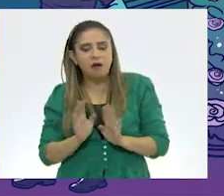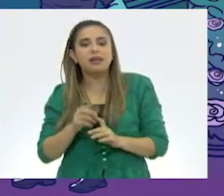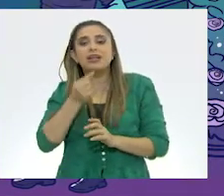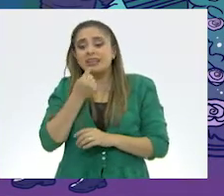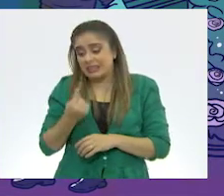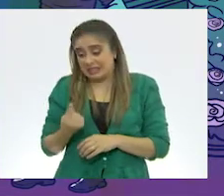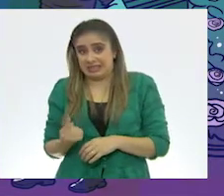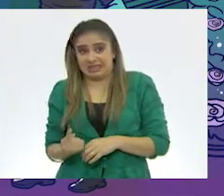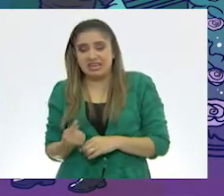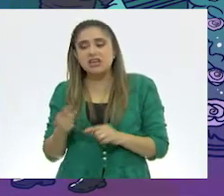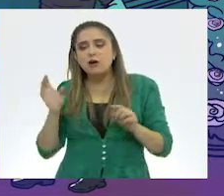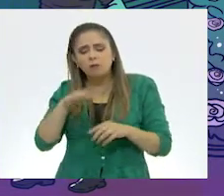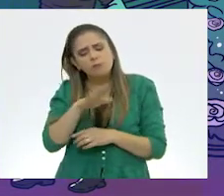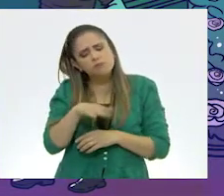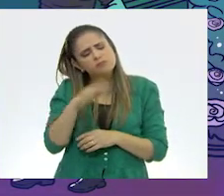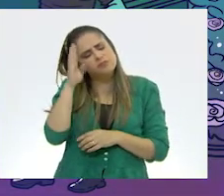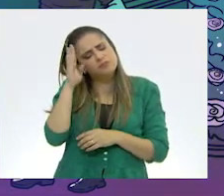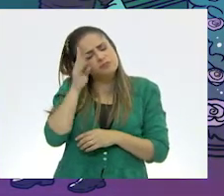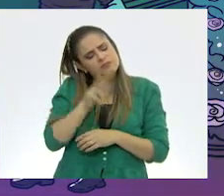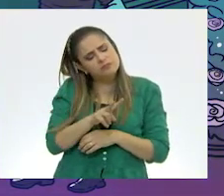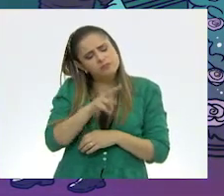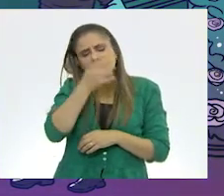chiquillo se me acercó y pregunta: